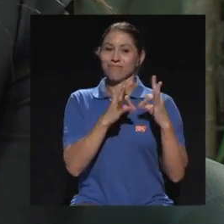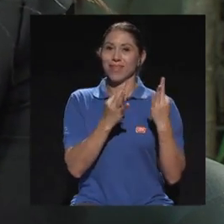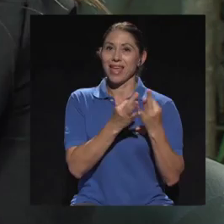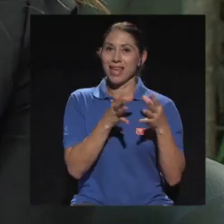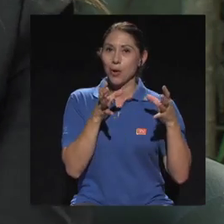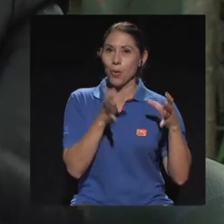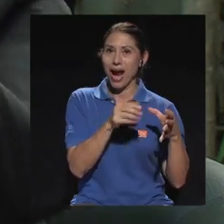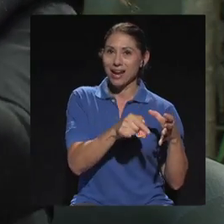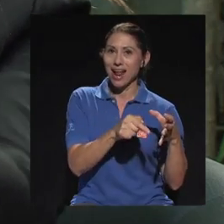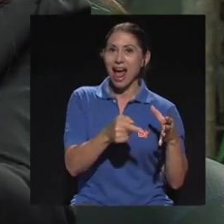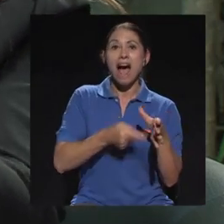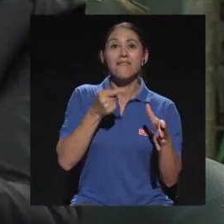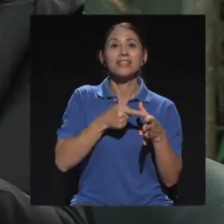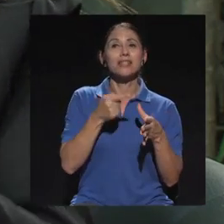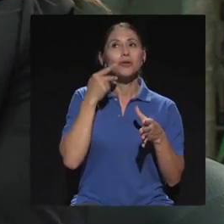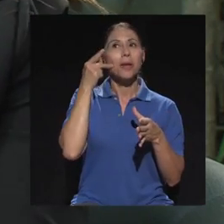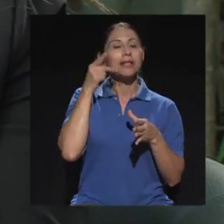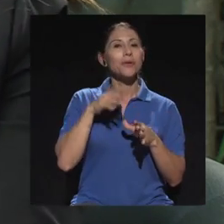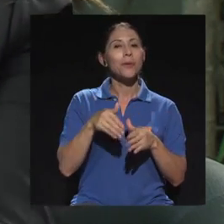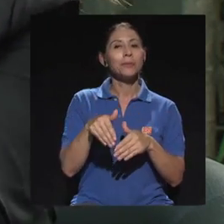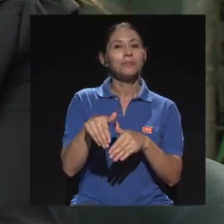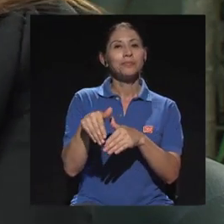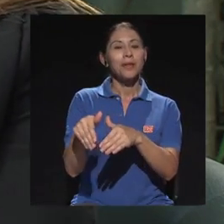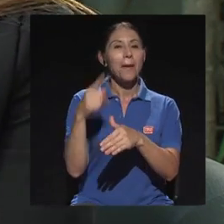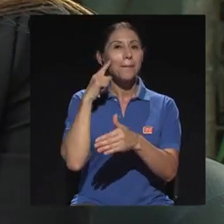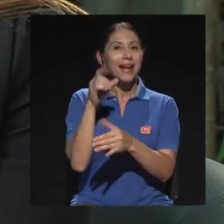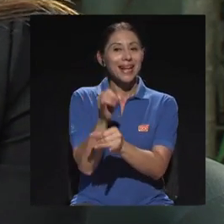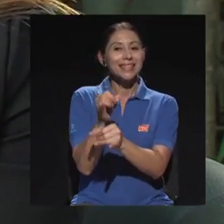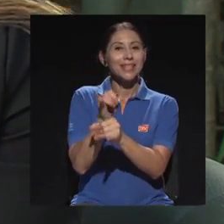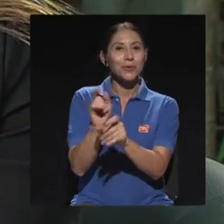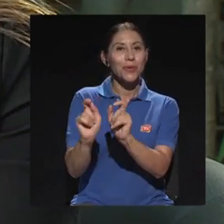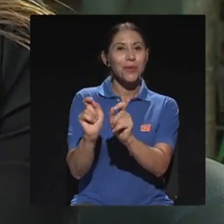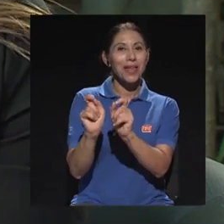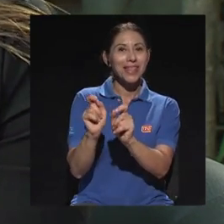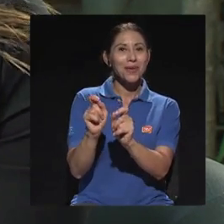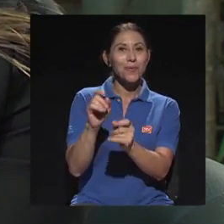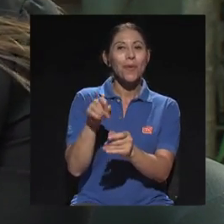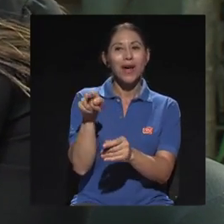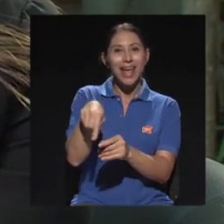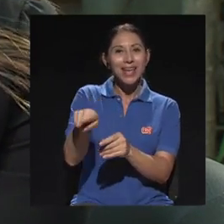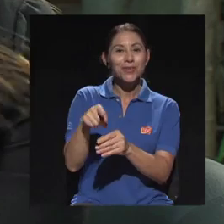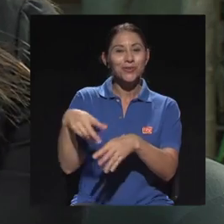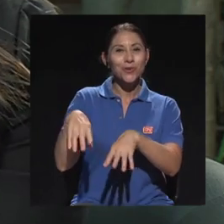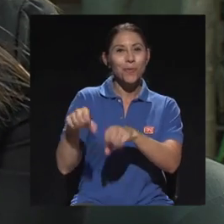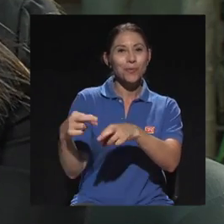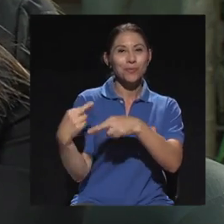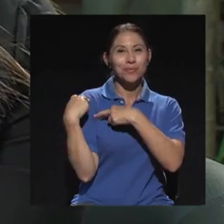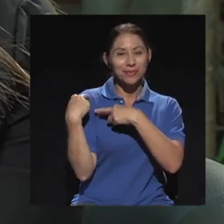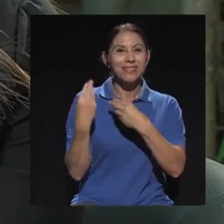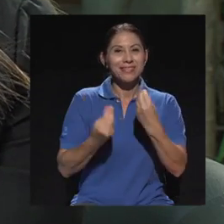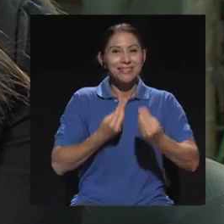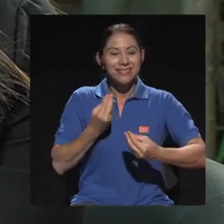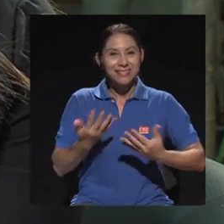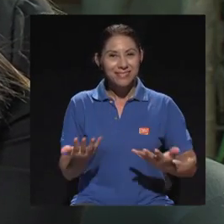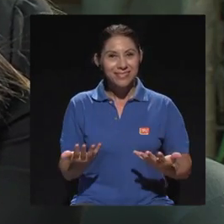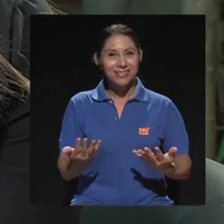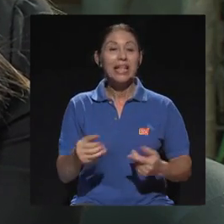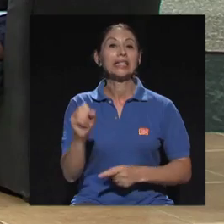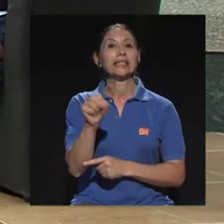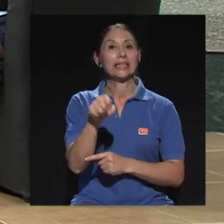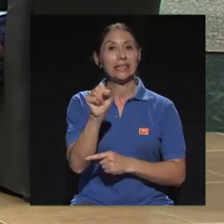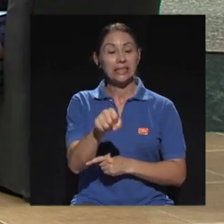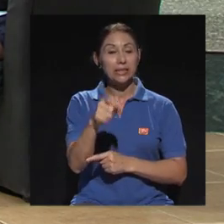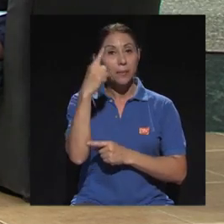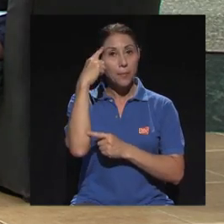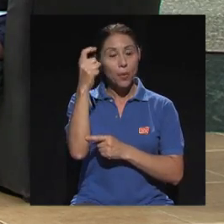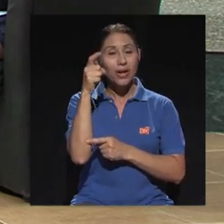escuela también, al centro educativo, ¿verdad?, o al Correcto. Colegio también. Sí. Y yo quisiera como ahondar en esto también, sí, Natalia. Claro. Claro,